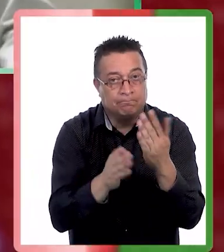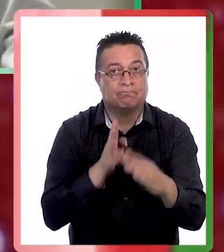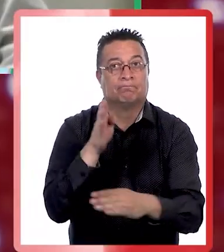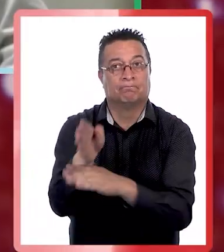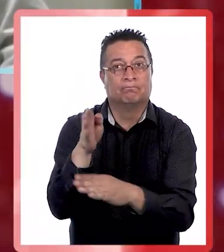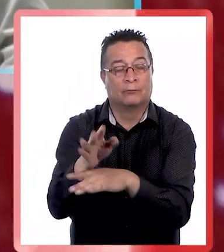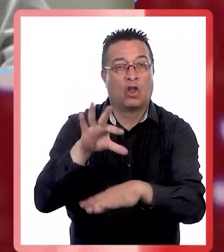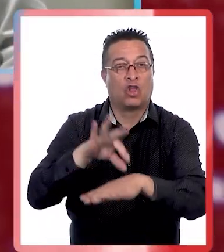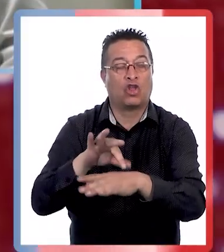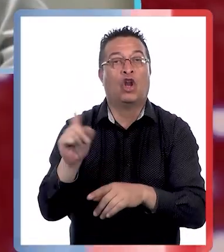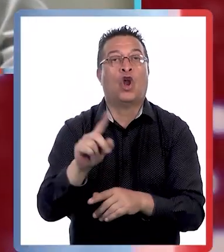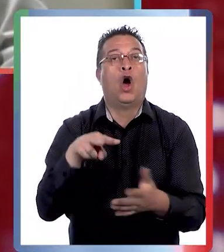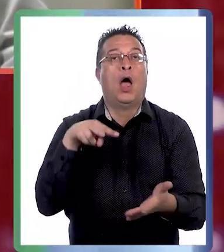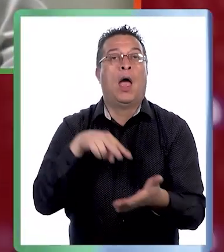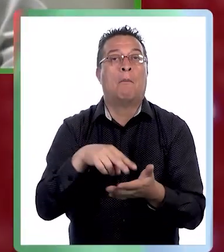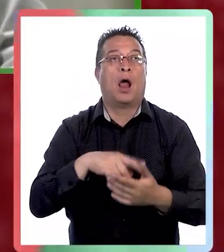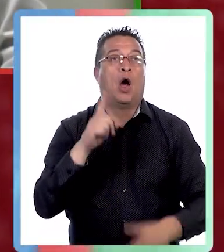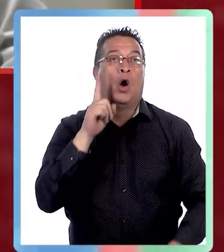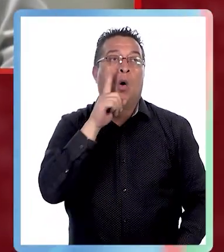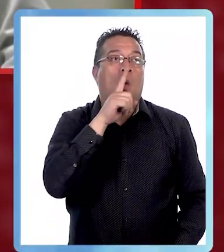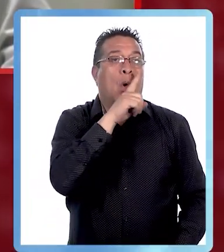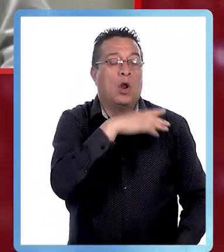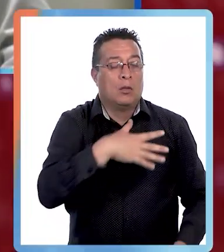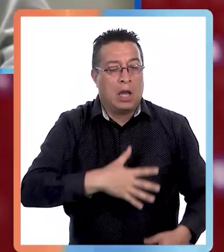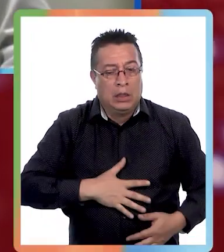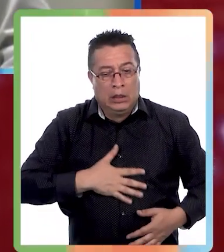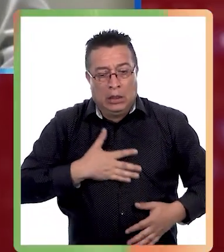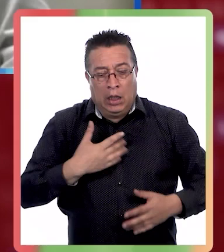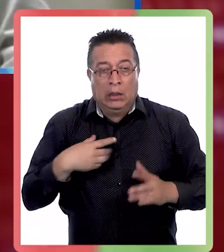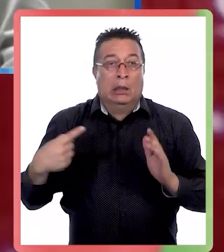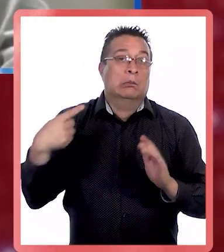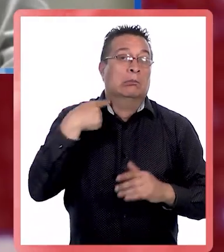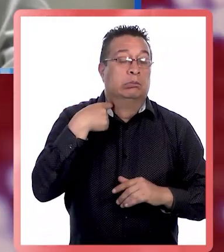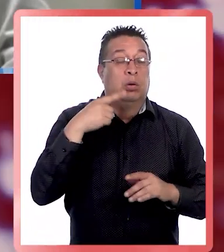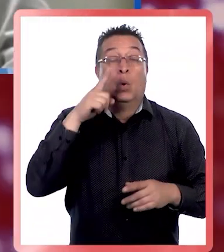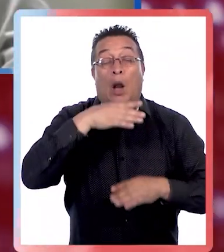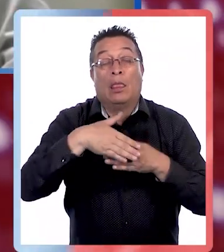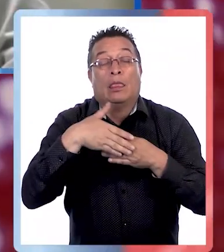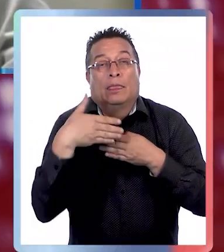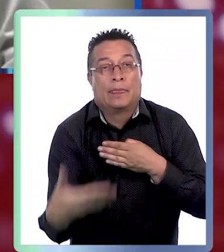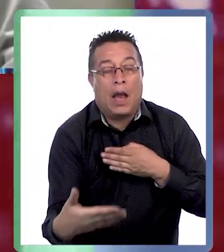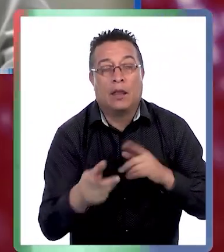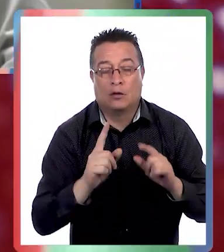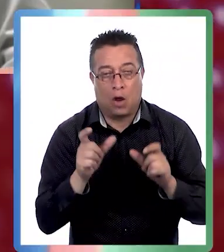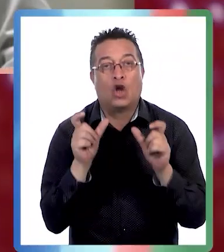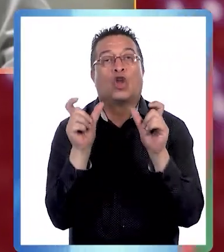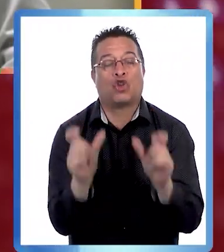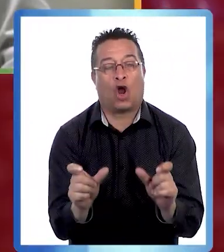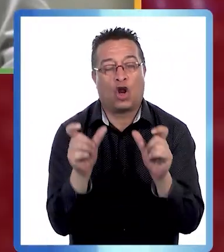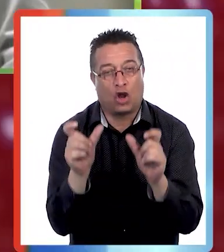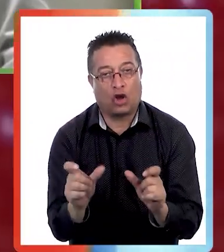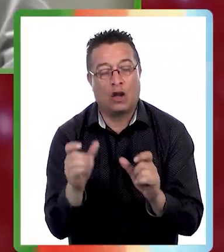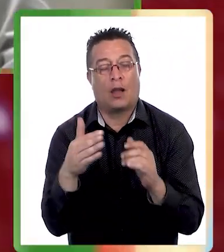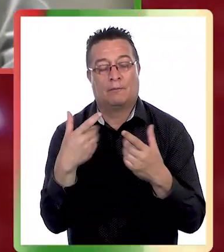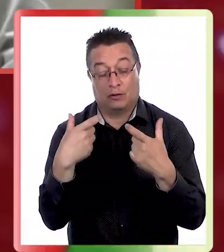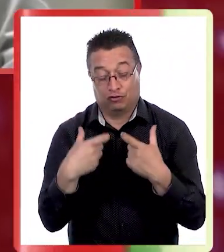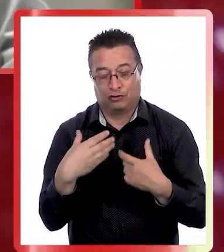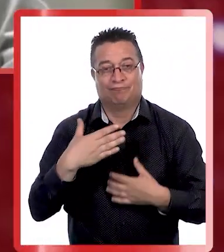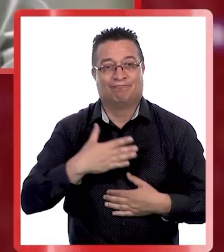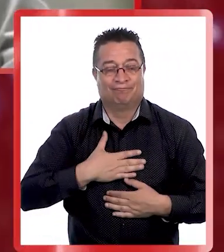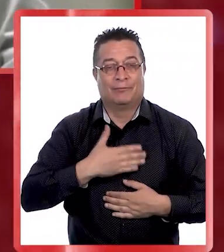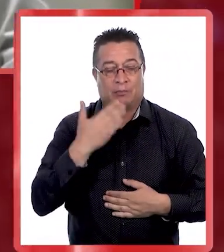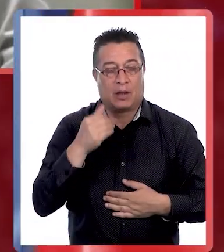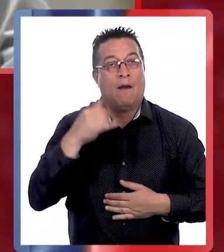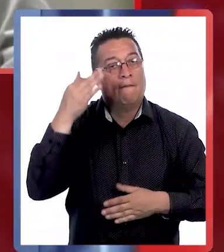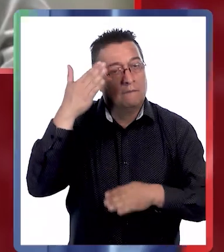no esperar puntualmente a tener alguna sintomatología que es lo que te lleve a controlar, sino que tenerlo como fijo en la